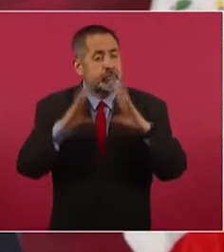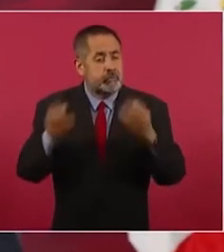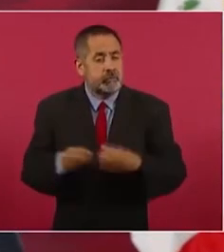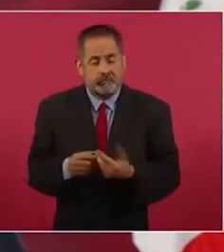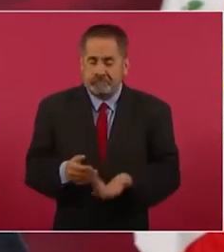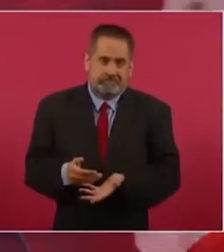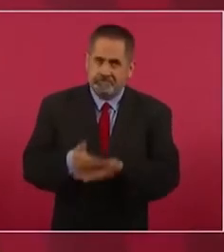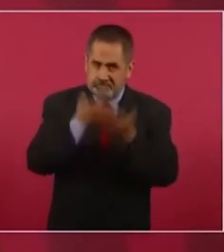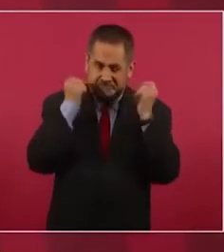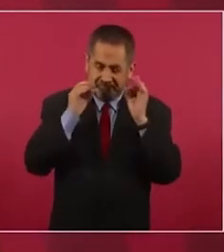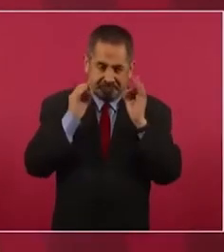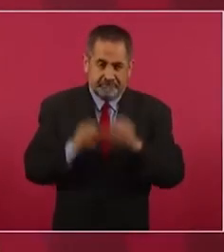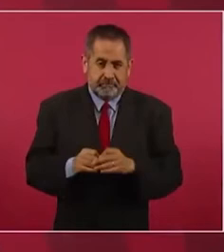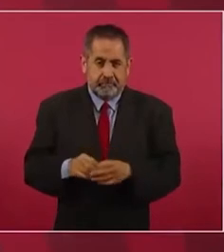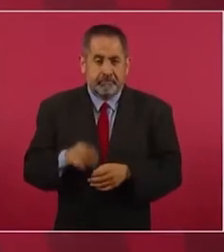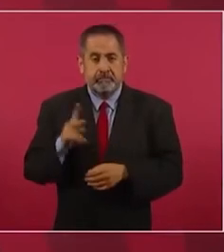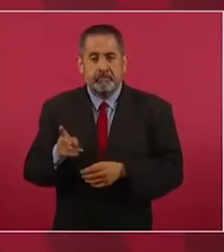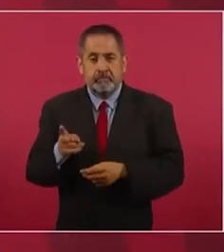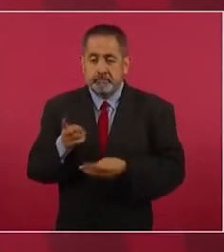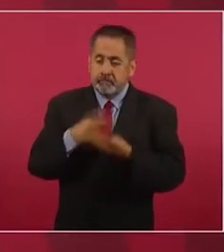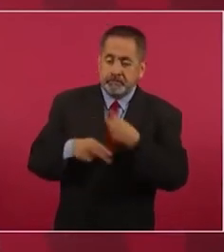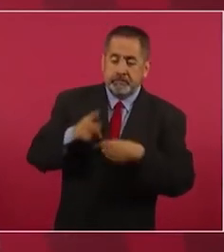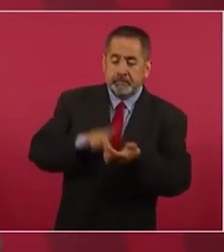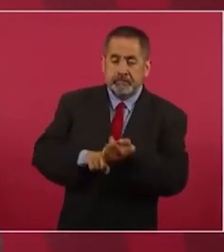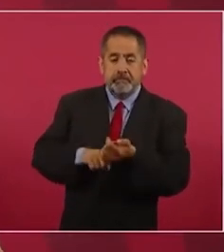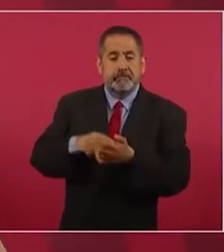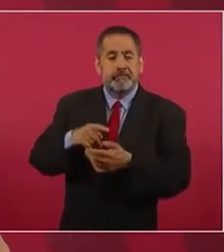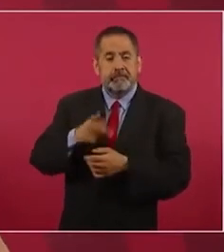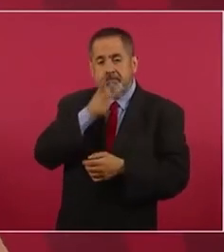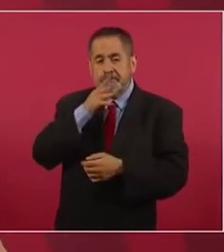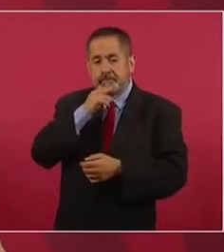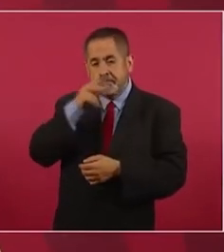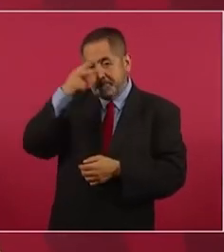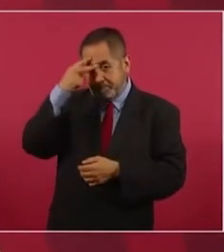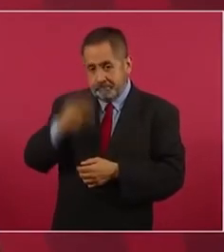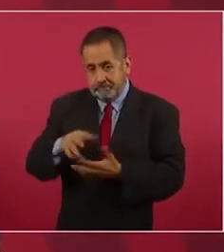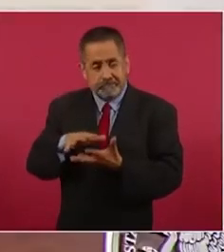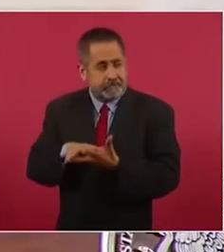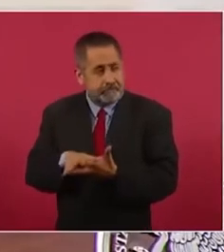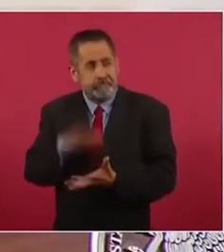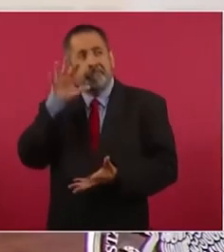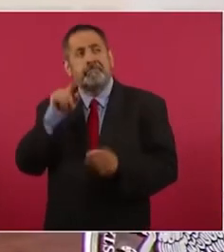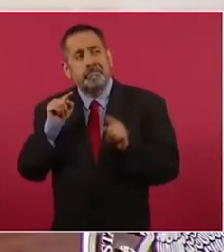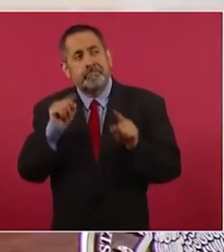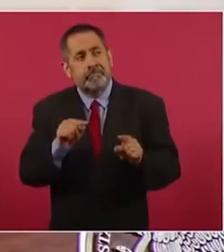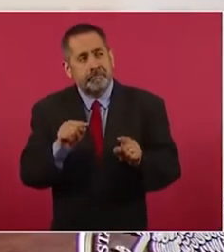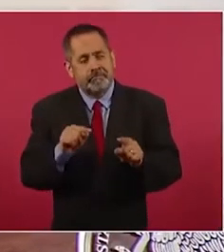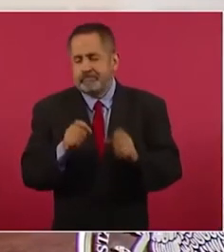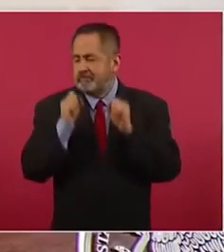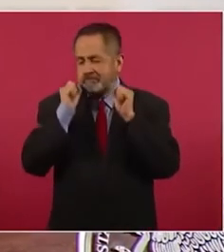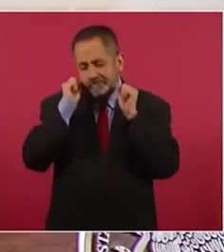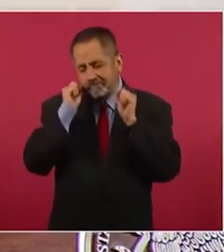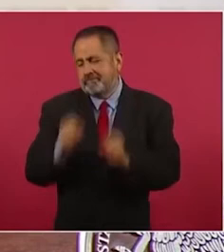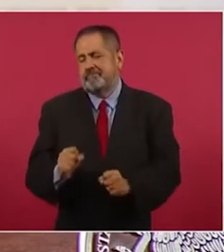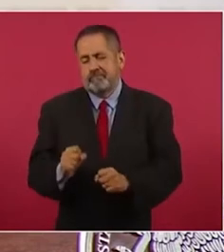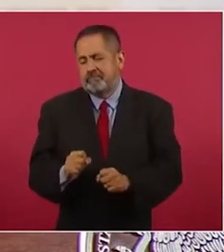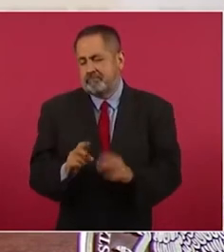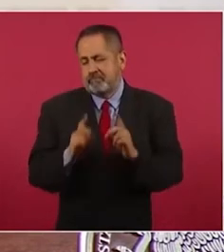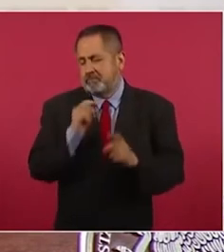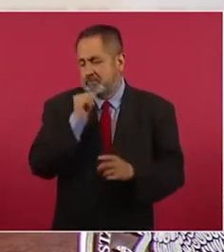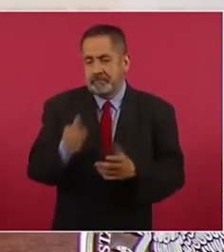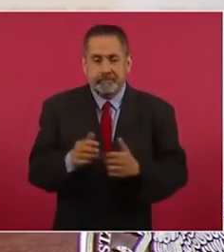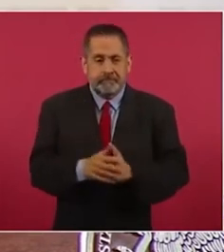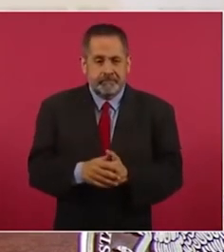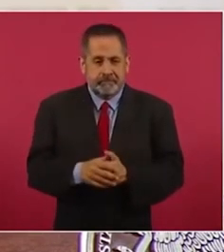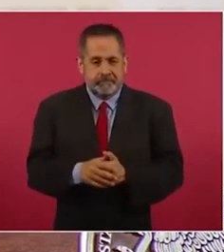son de origen mexicano, la mayoría, no hay duda. Es que